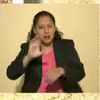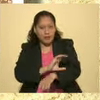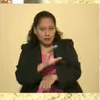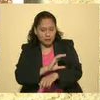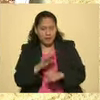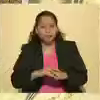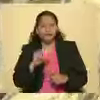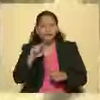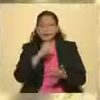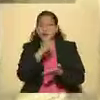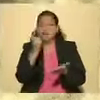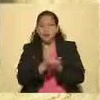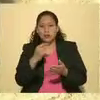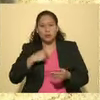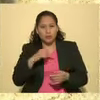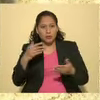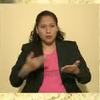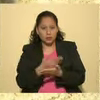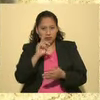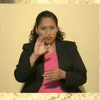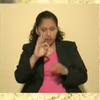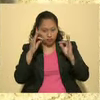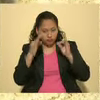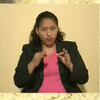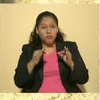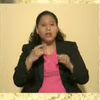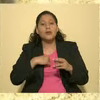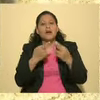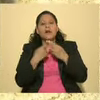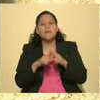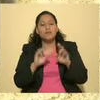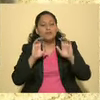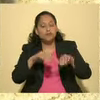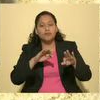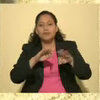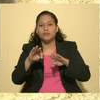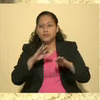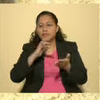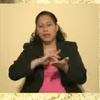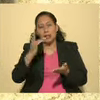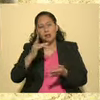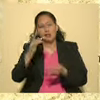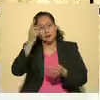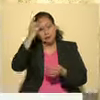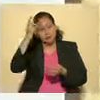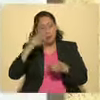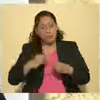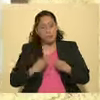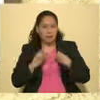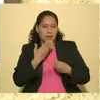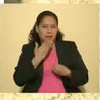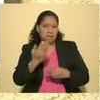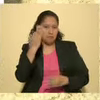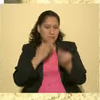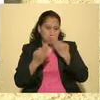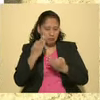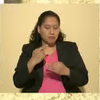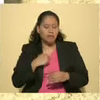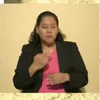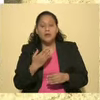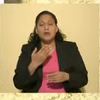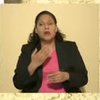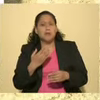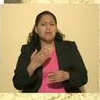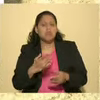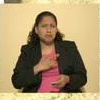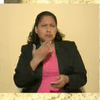de la ciudad, soy del Distrito Federal, y me empecé a involucrar, gracias a Dios la vida me trató bien, me fue bien. Entonces consideré que era